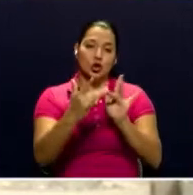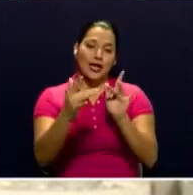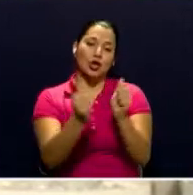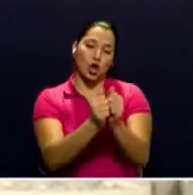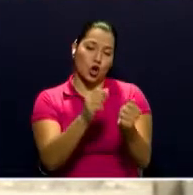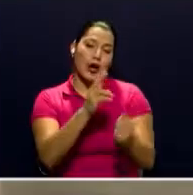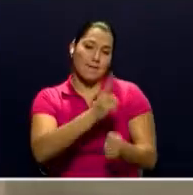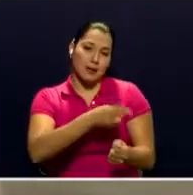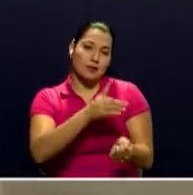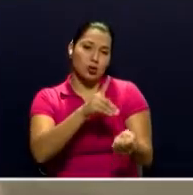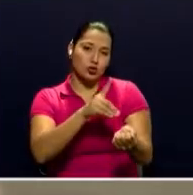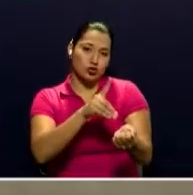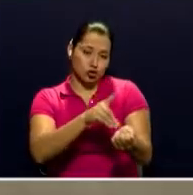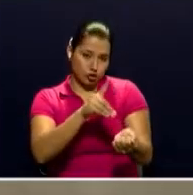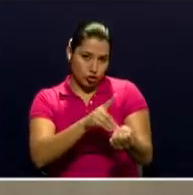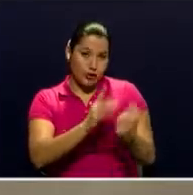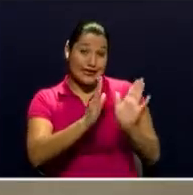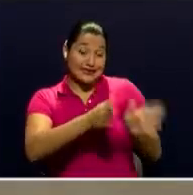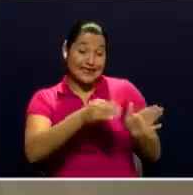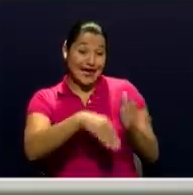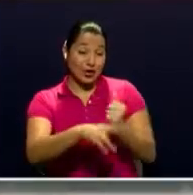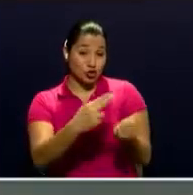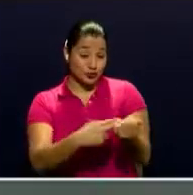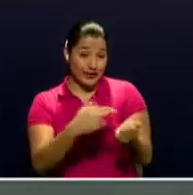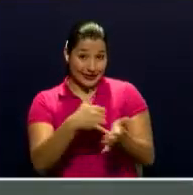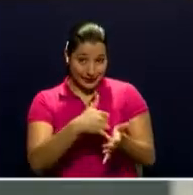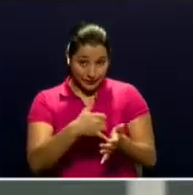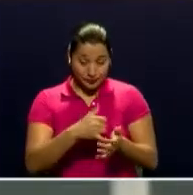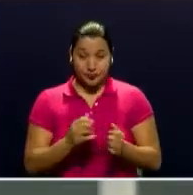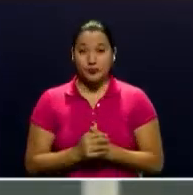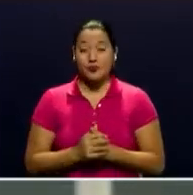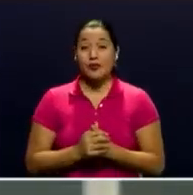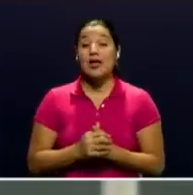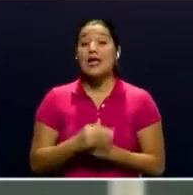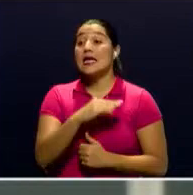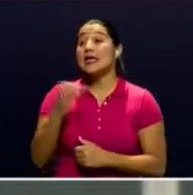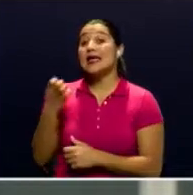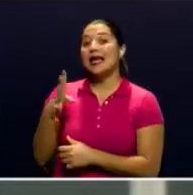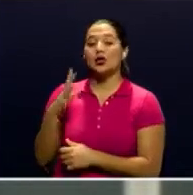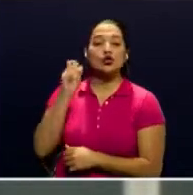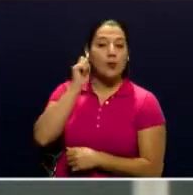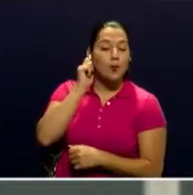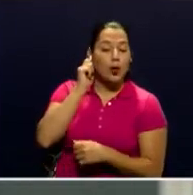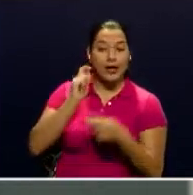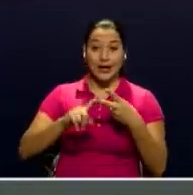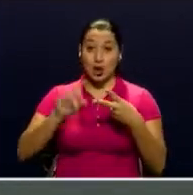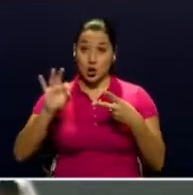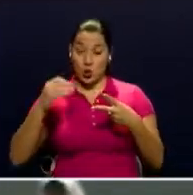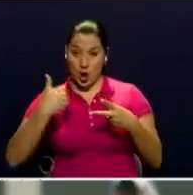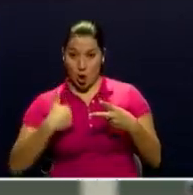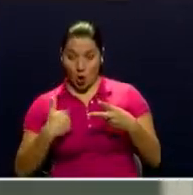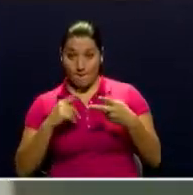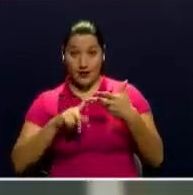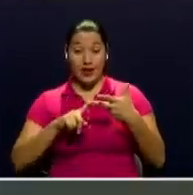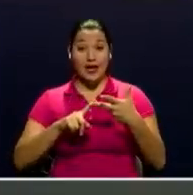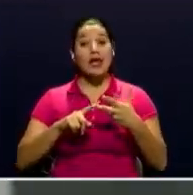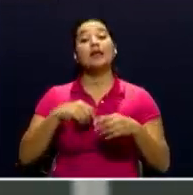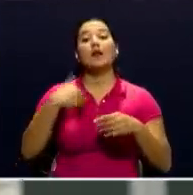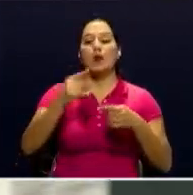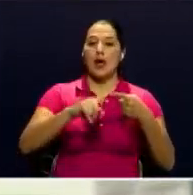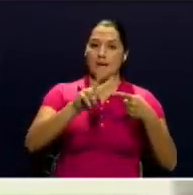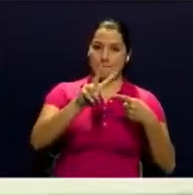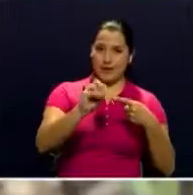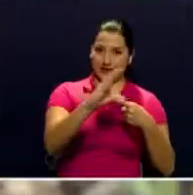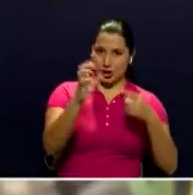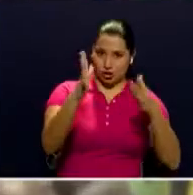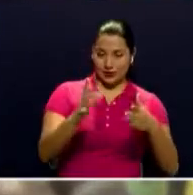hombre que se mantiene internado en el hospital. Del total de casos, 14 son mujeres y 9 hombres, 20 son